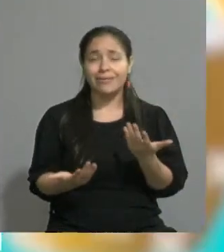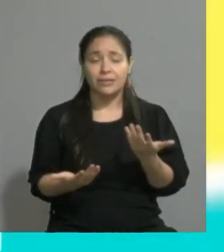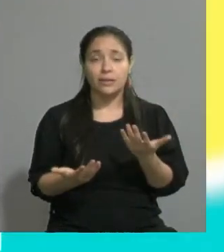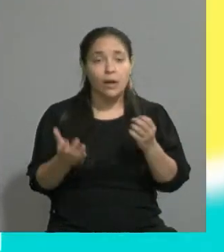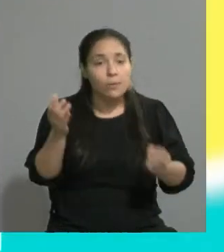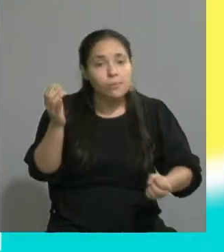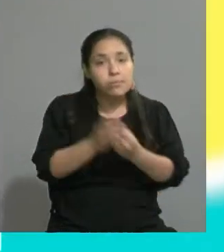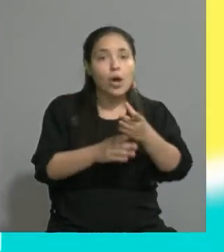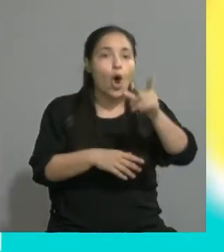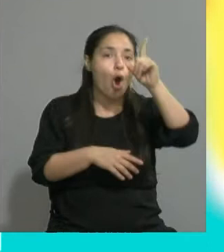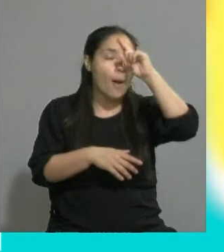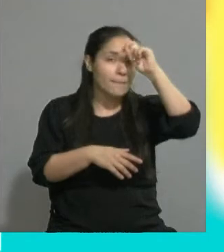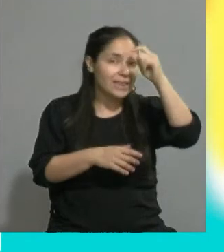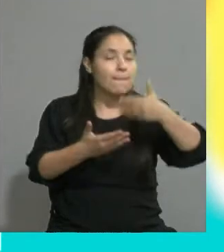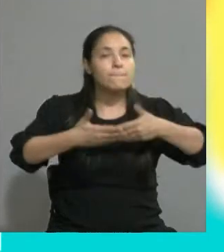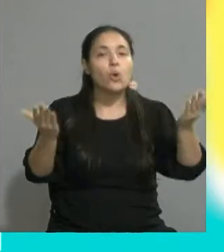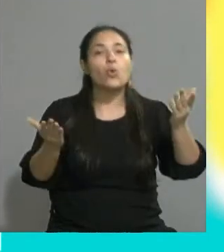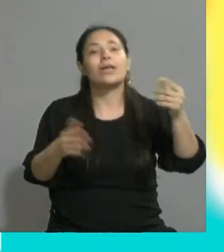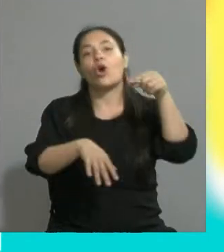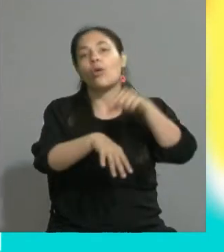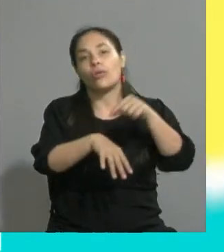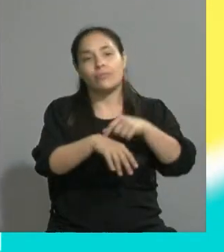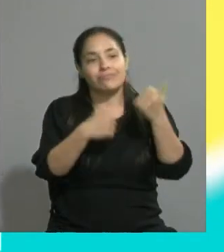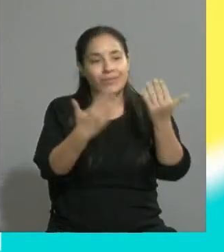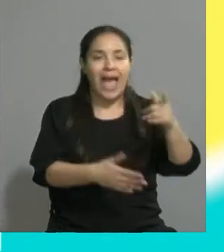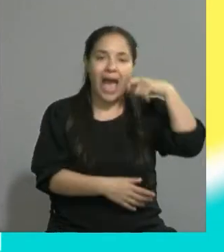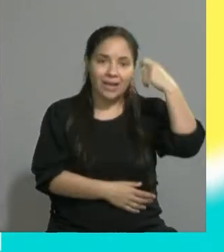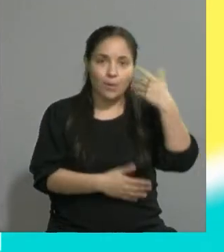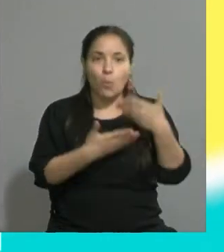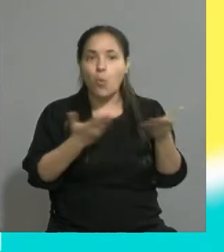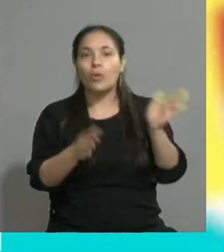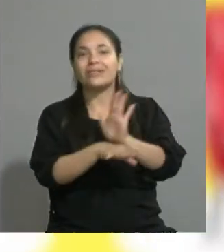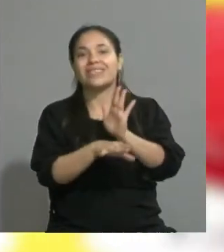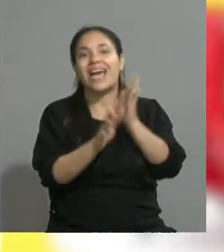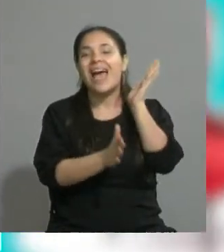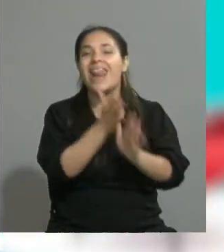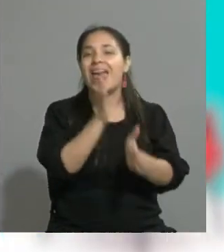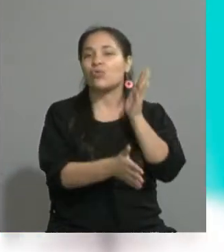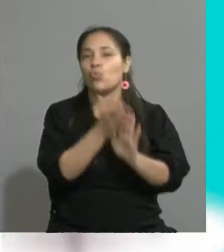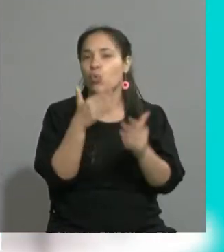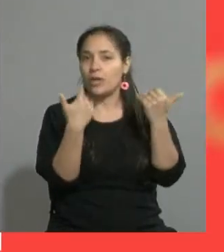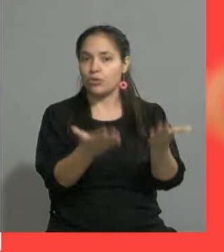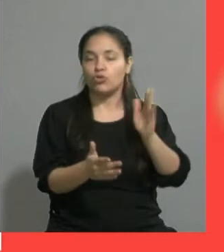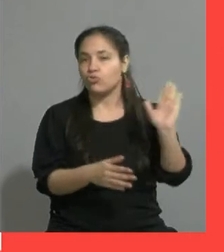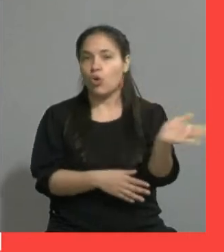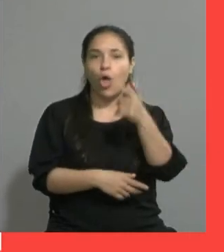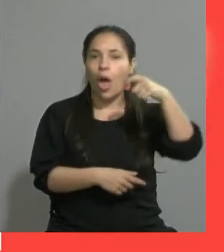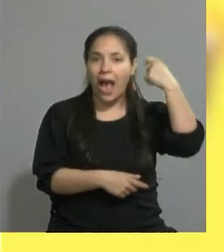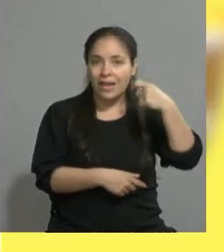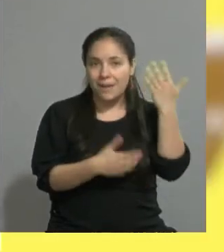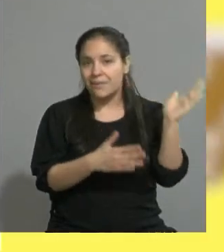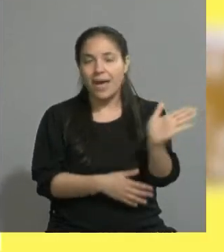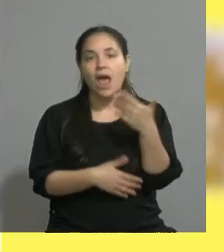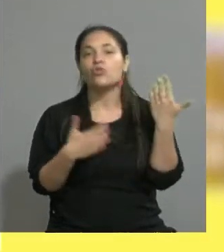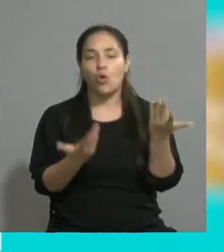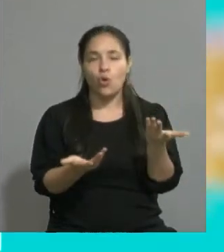creación del hospital público veterinario. Cuando digo público, obviamente digo gratuito, para todo el mundo animal, para todo, para